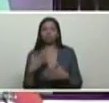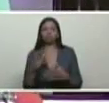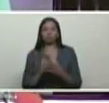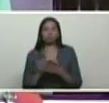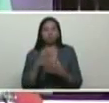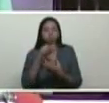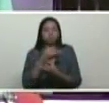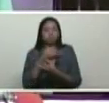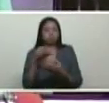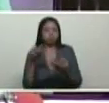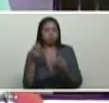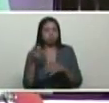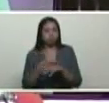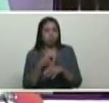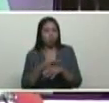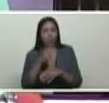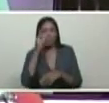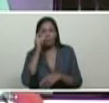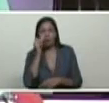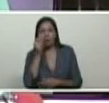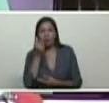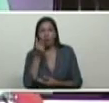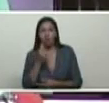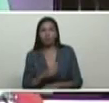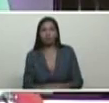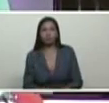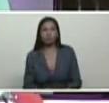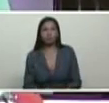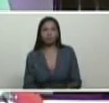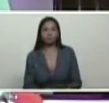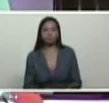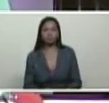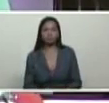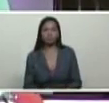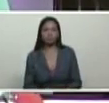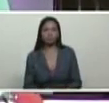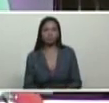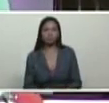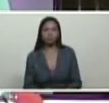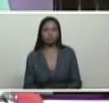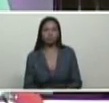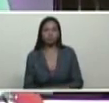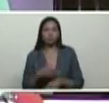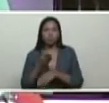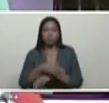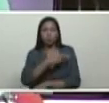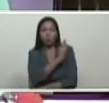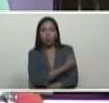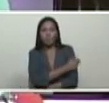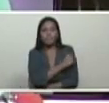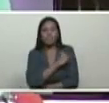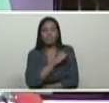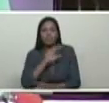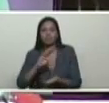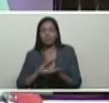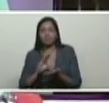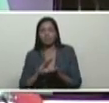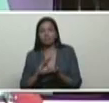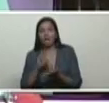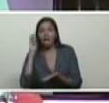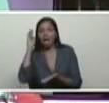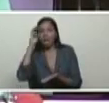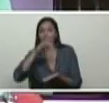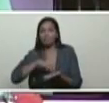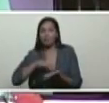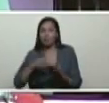compañero. Rodolfo Marcos Torres. Allá está en el Hospital Central de Maracay. Él,